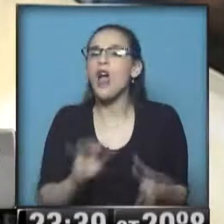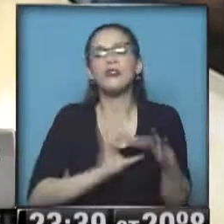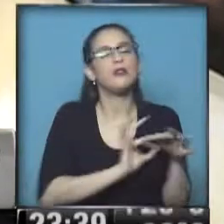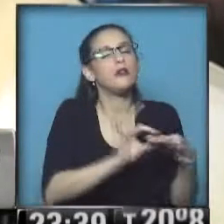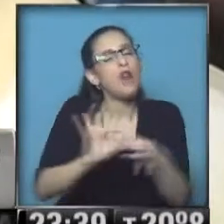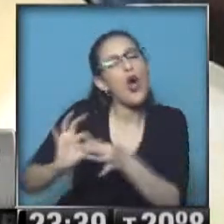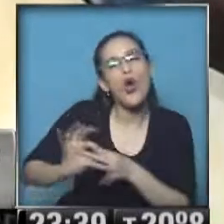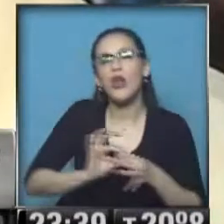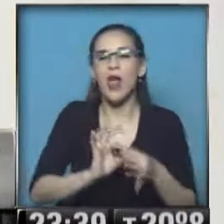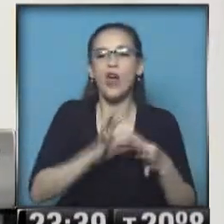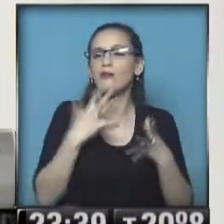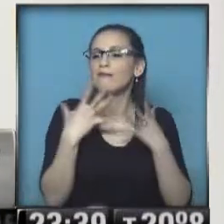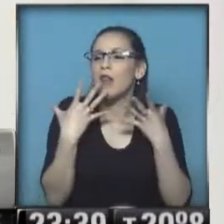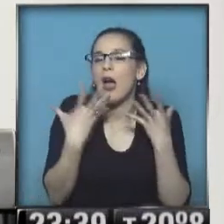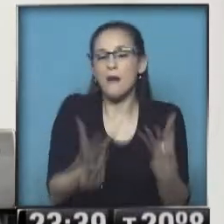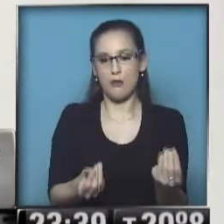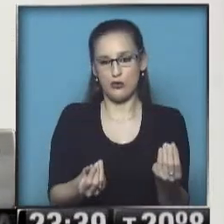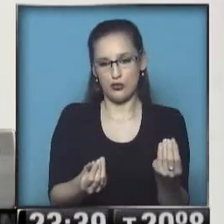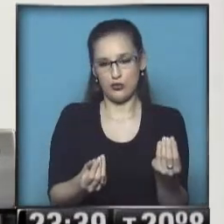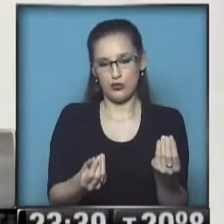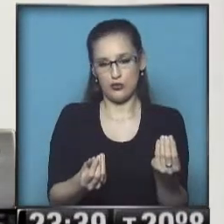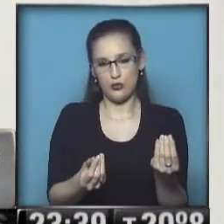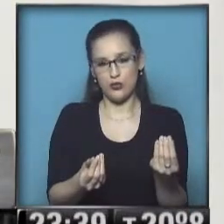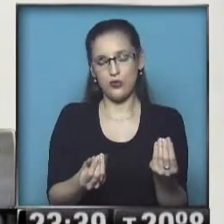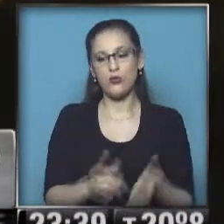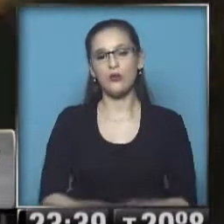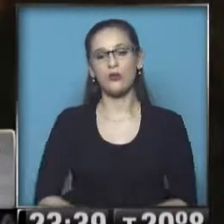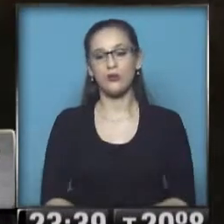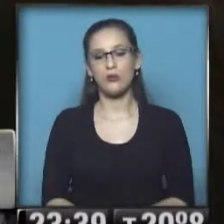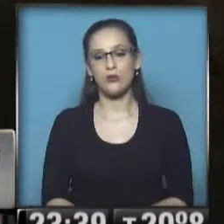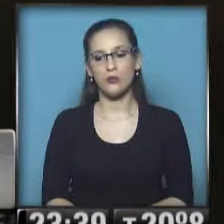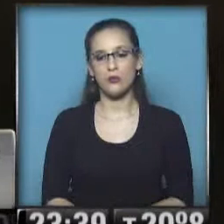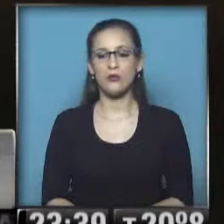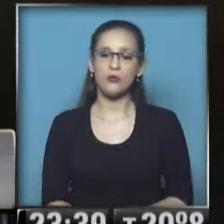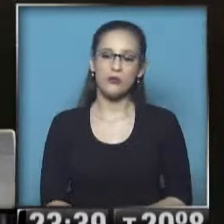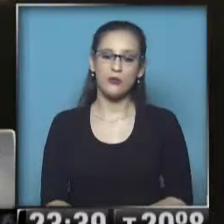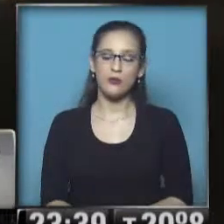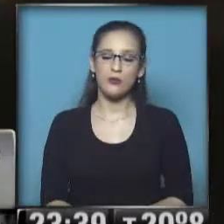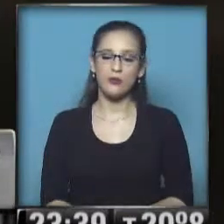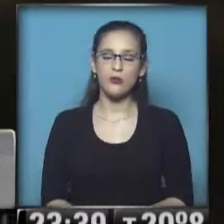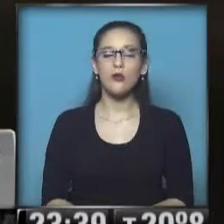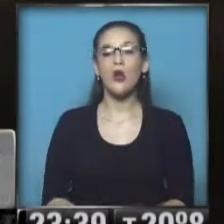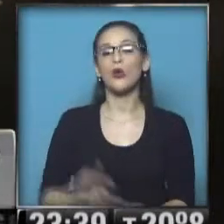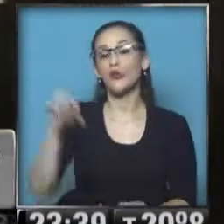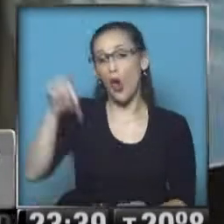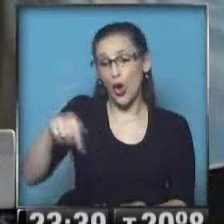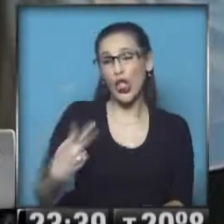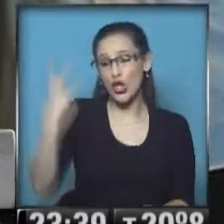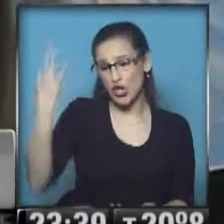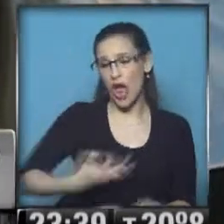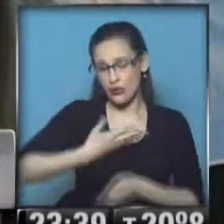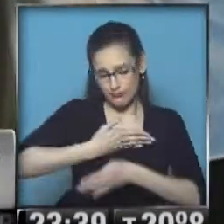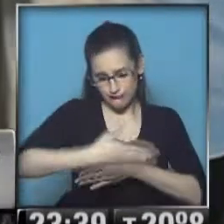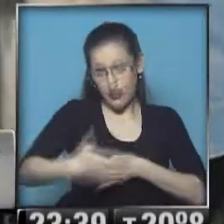el apoyo de toda la vida. Y por otro lado, a 2 años del juicio, estamos